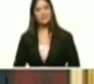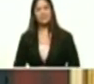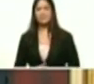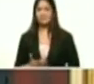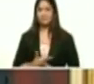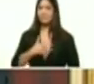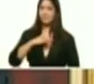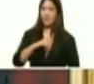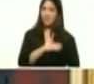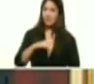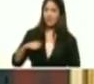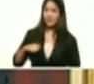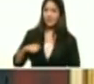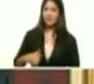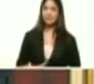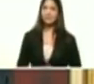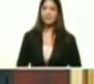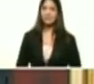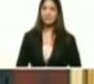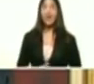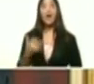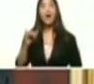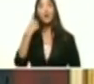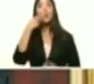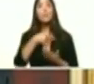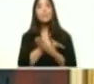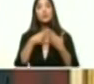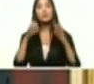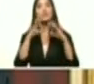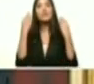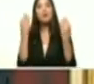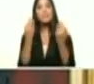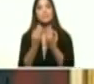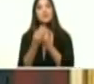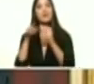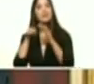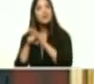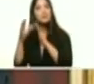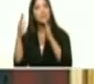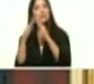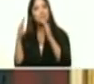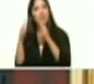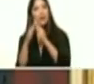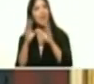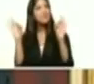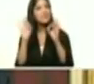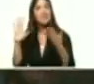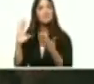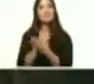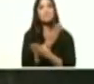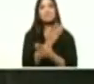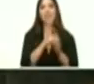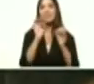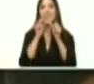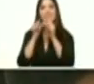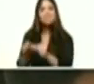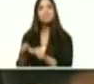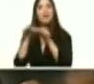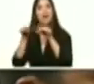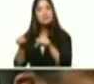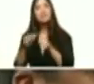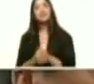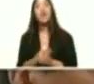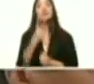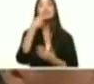privatizar, no, hay un millón de familias en sus viviendas, y nadie se las va a quitar, y hay dos